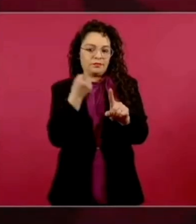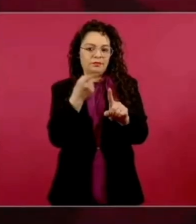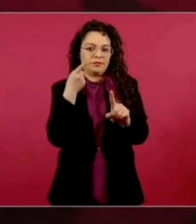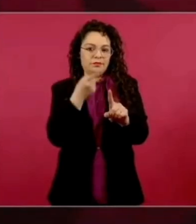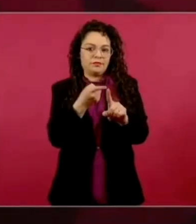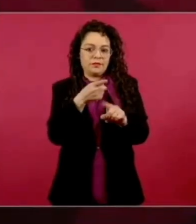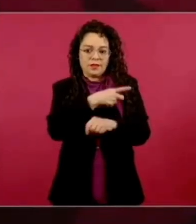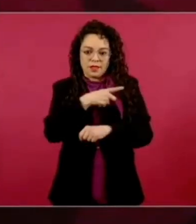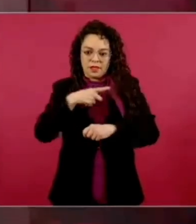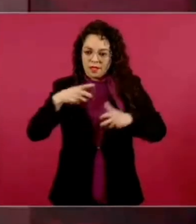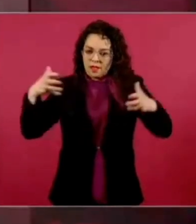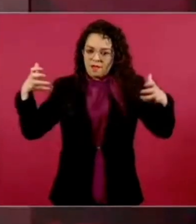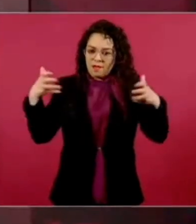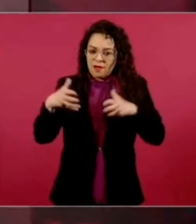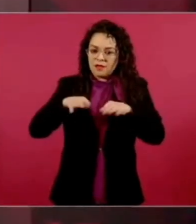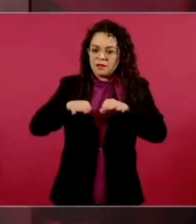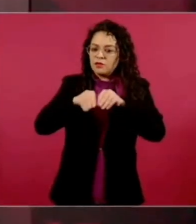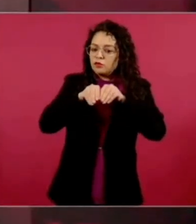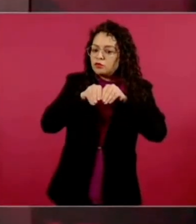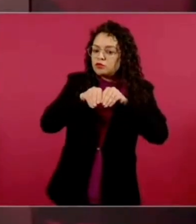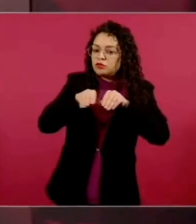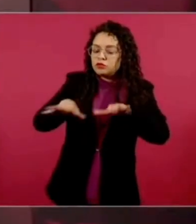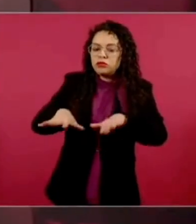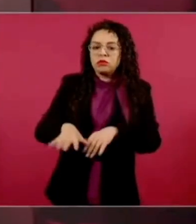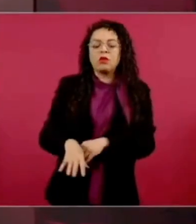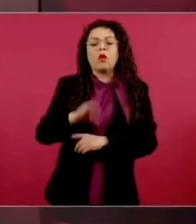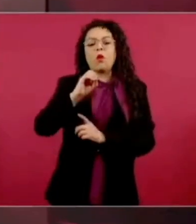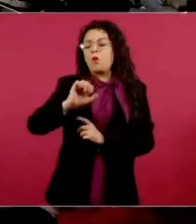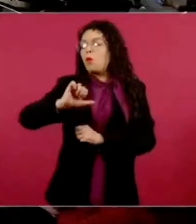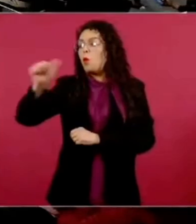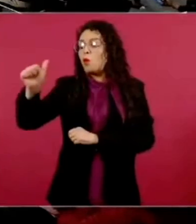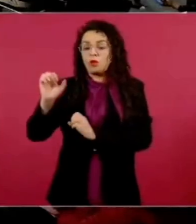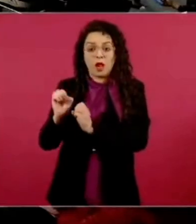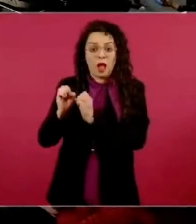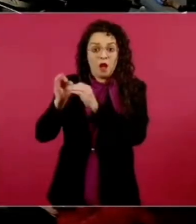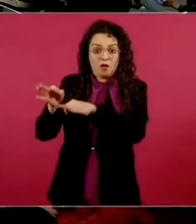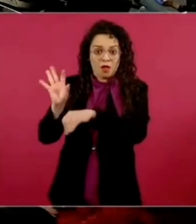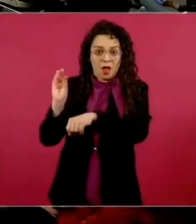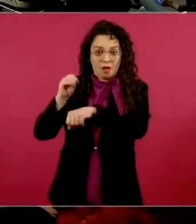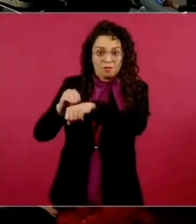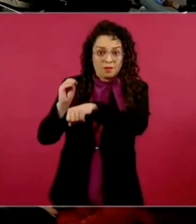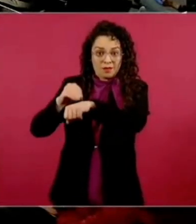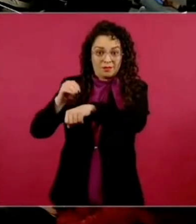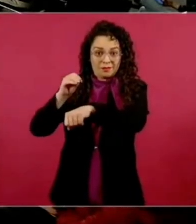que todas las oficinas